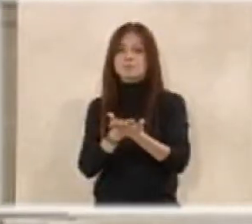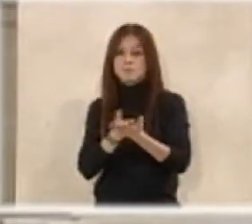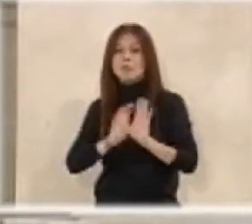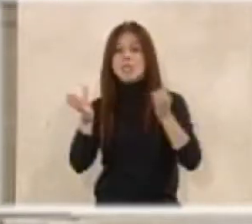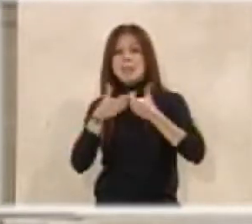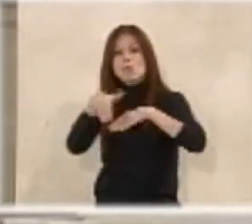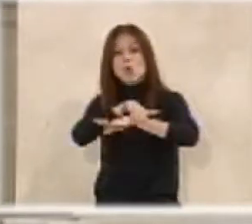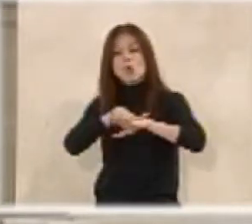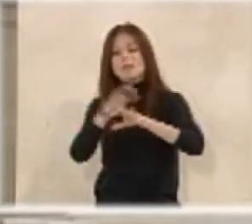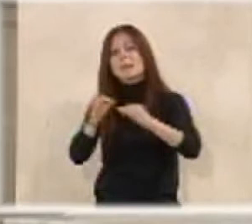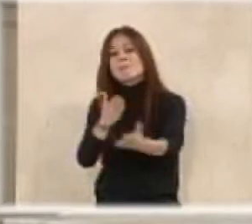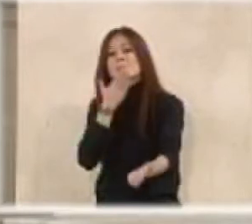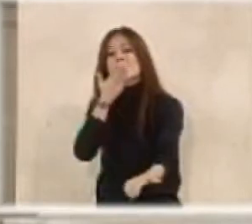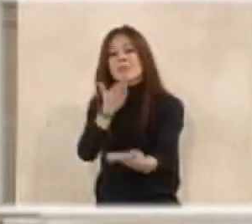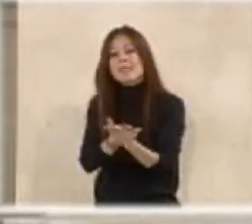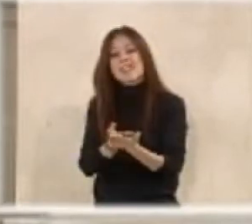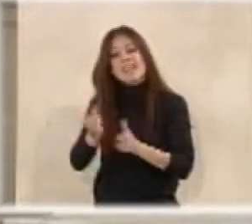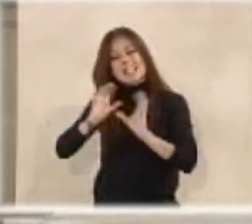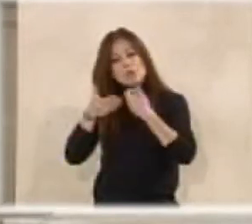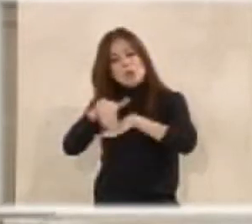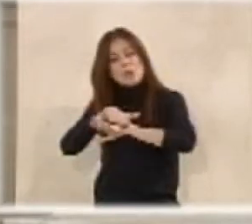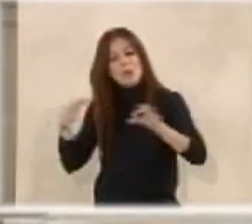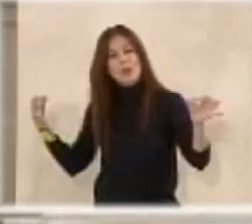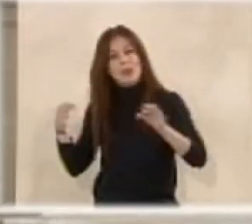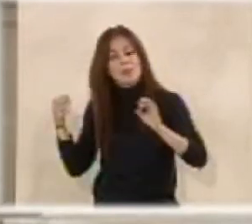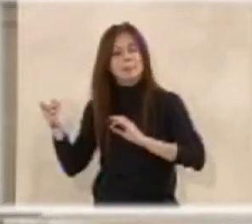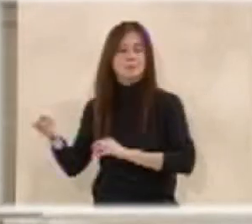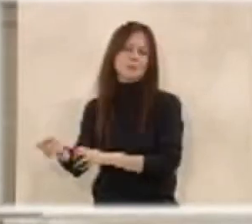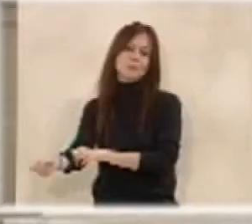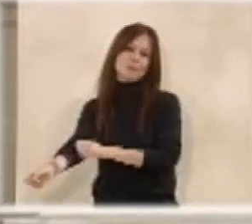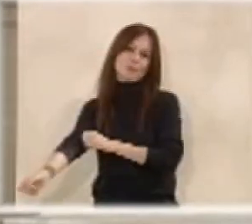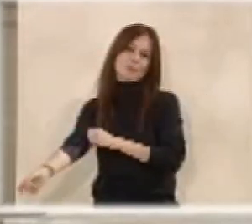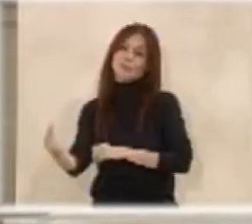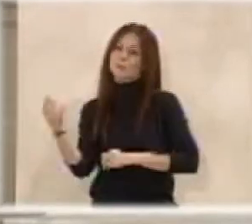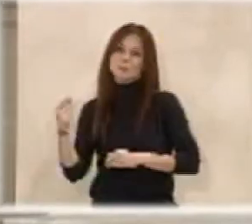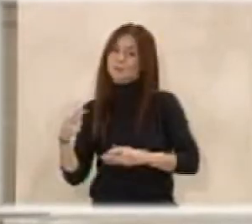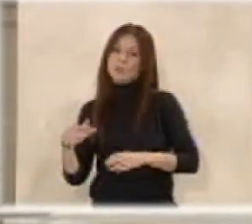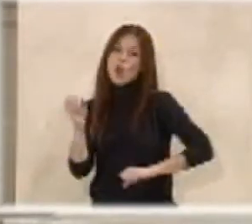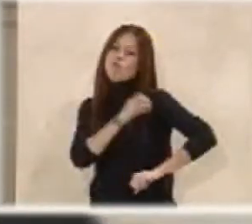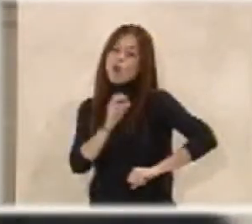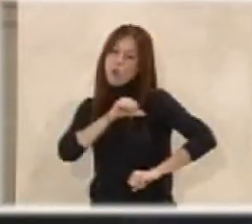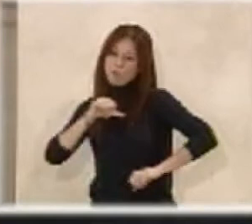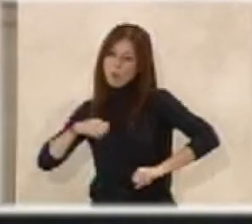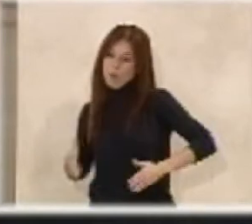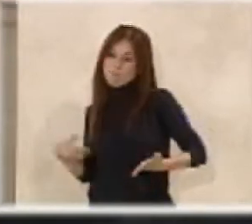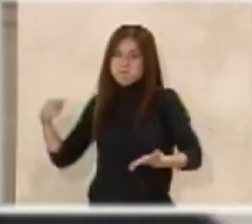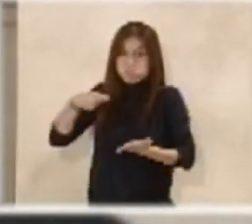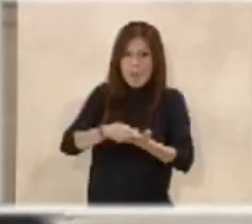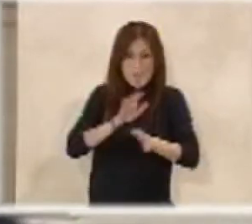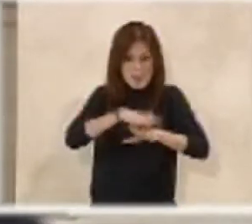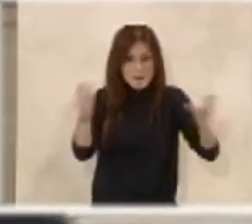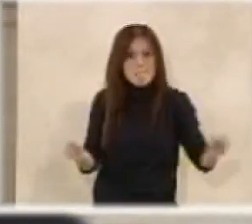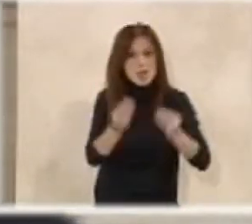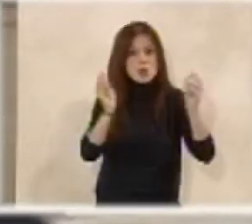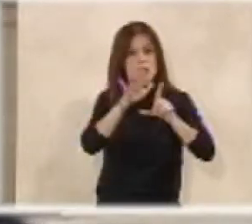equipo de gobierno es que contemple la posibilidad de financiar con fondos propios la diferencia para la mejora de